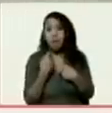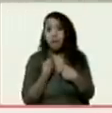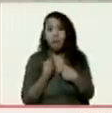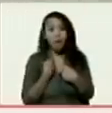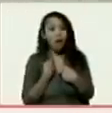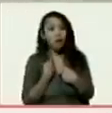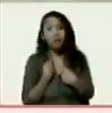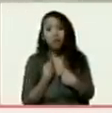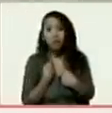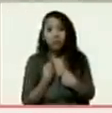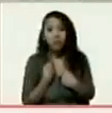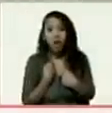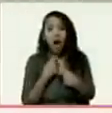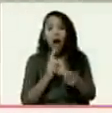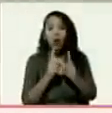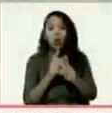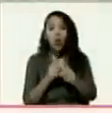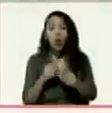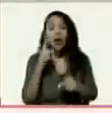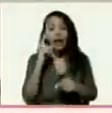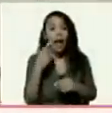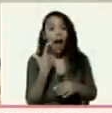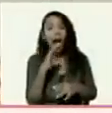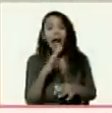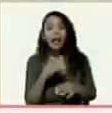Los que no tienen rabo de paja, pero los que tienen rabo de paja,